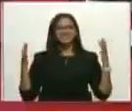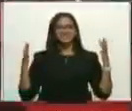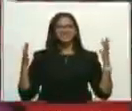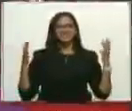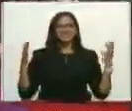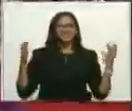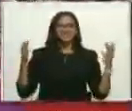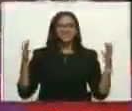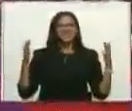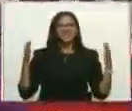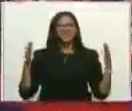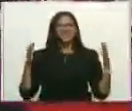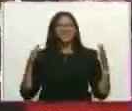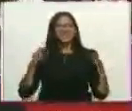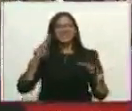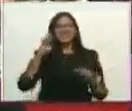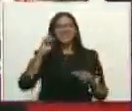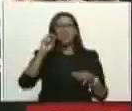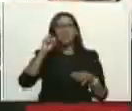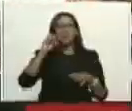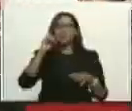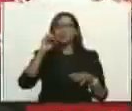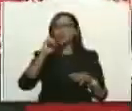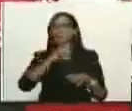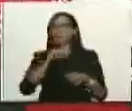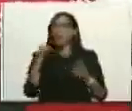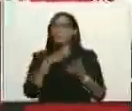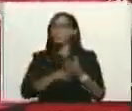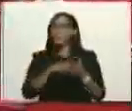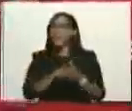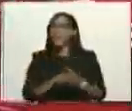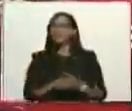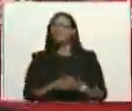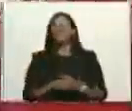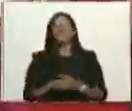Y Rondón no ha peleado. No ha peleado.